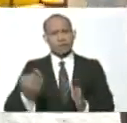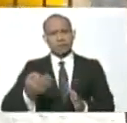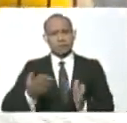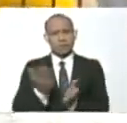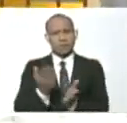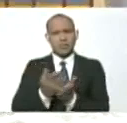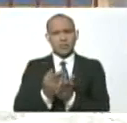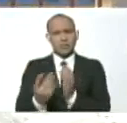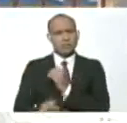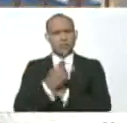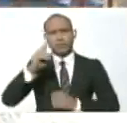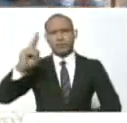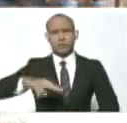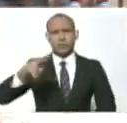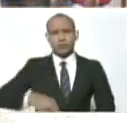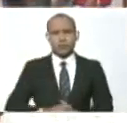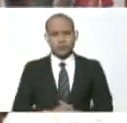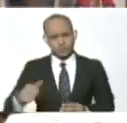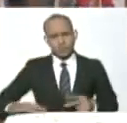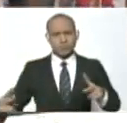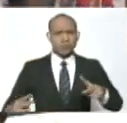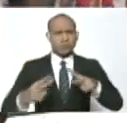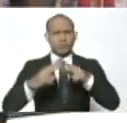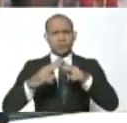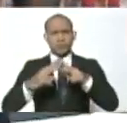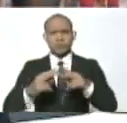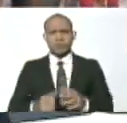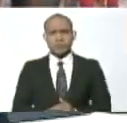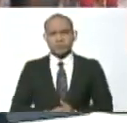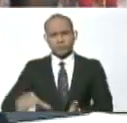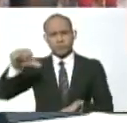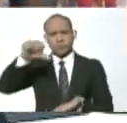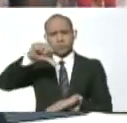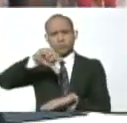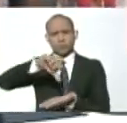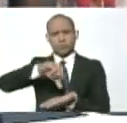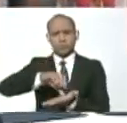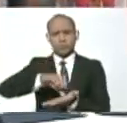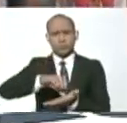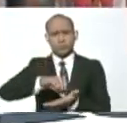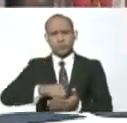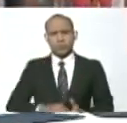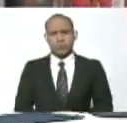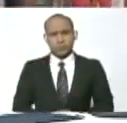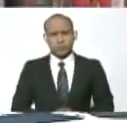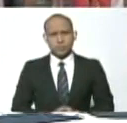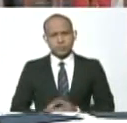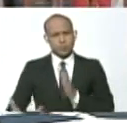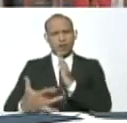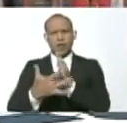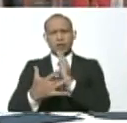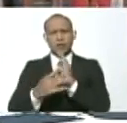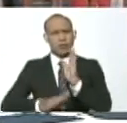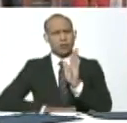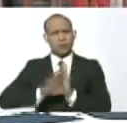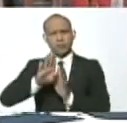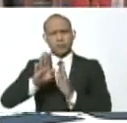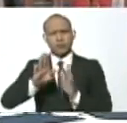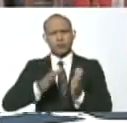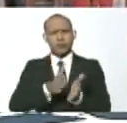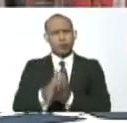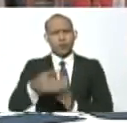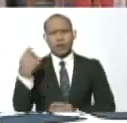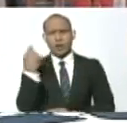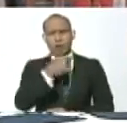nunca nos encontramos hoy en la sede del sistema de laboratorios criminalísticos científicos y tecnológicos de nuestra prestigiosa